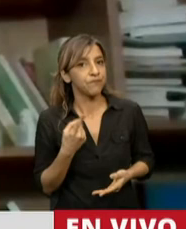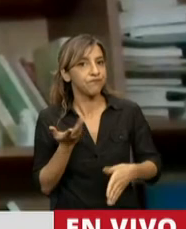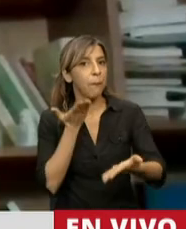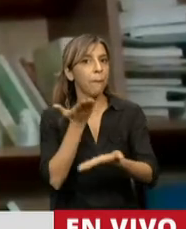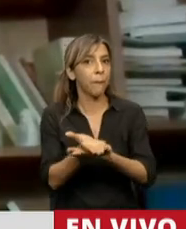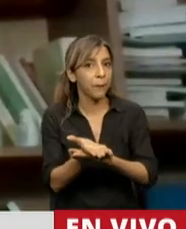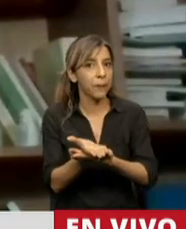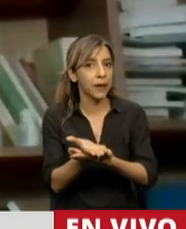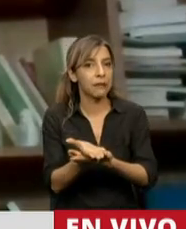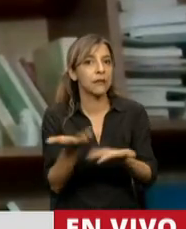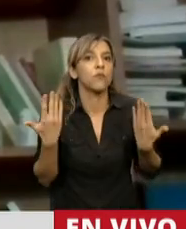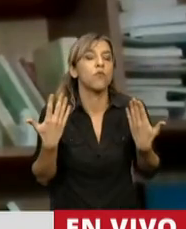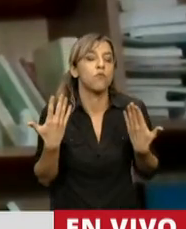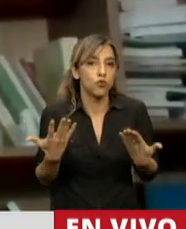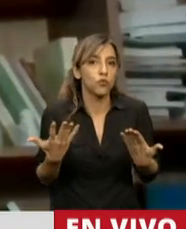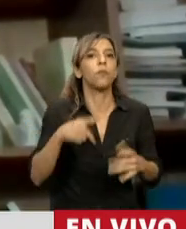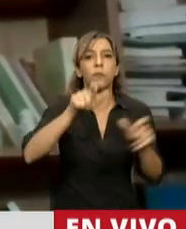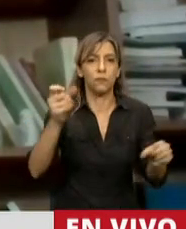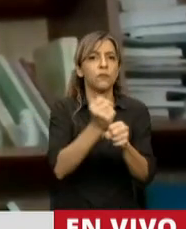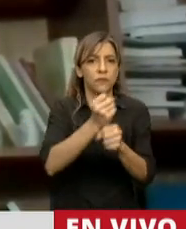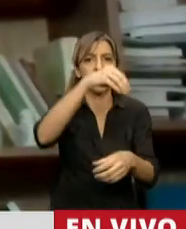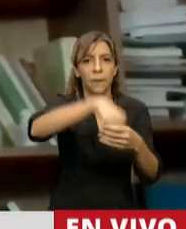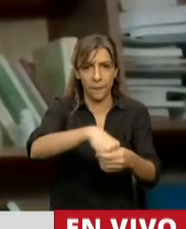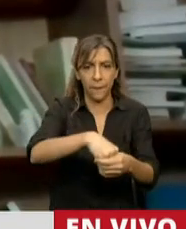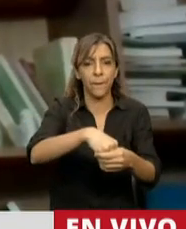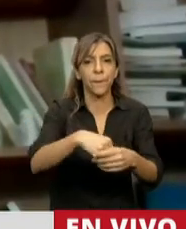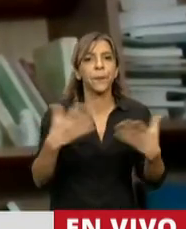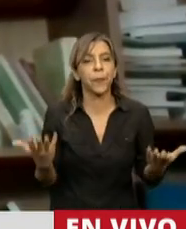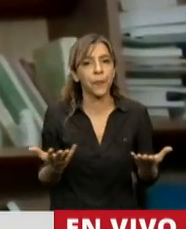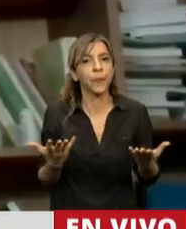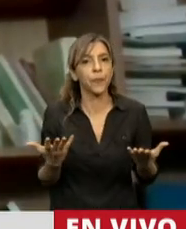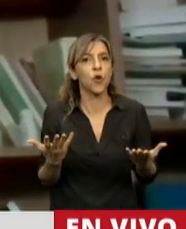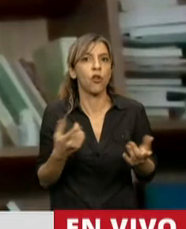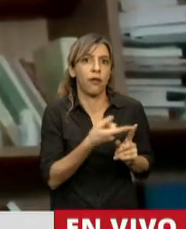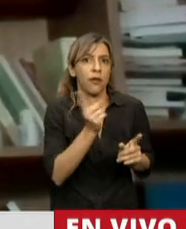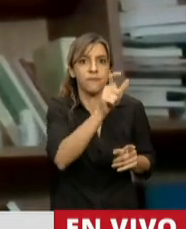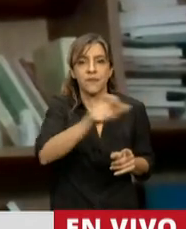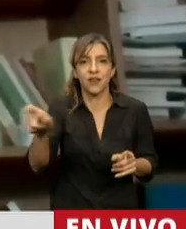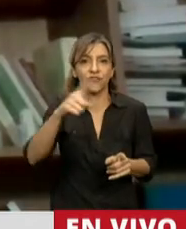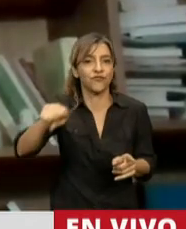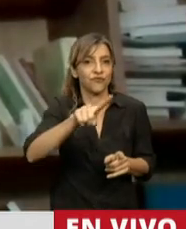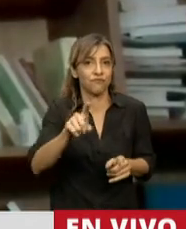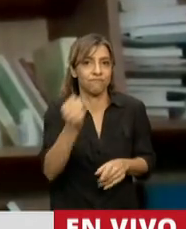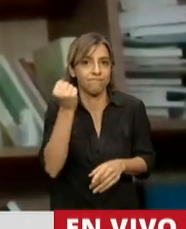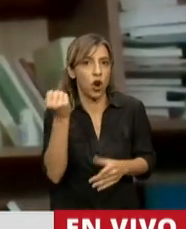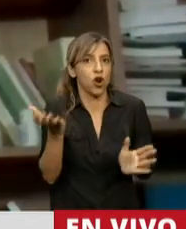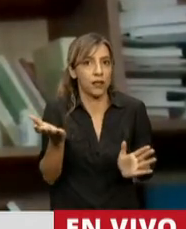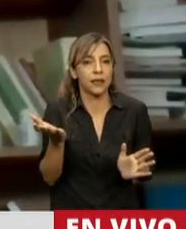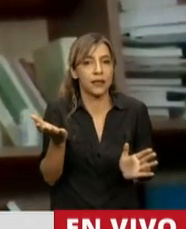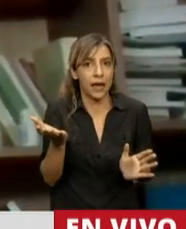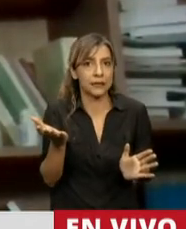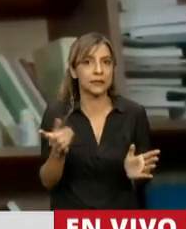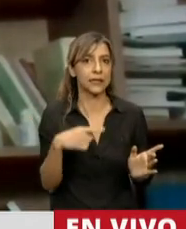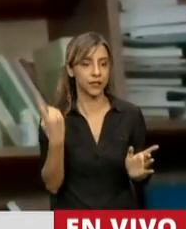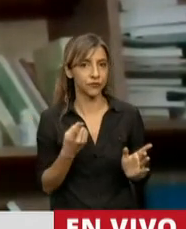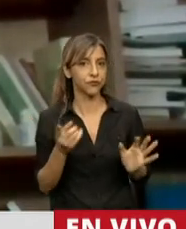ver con los trabajadores y trabajadoras y es un sujeto muy particular sobre el que terminamos esta jornada